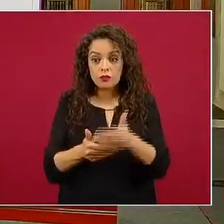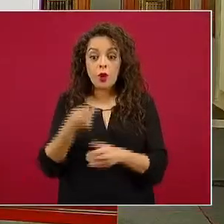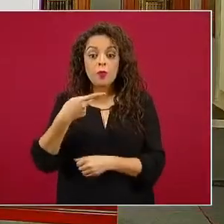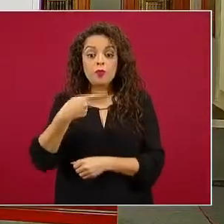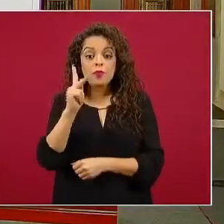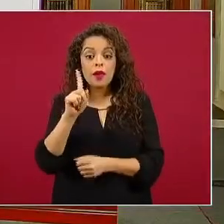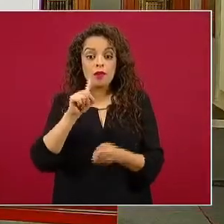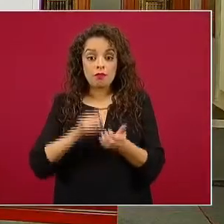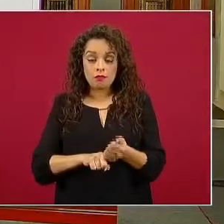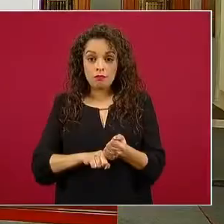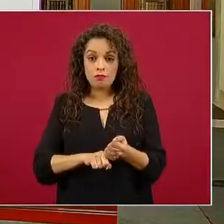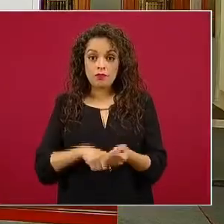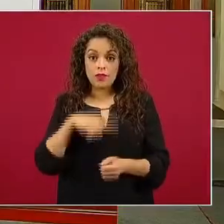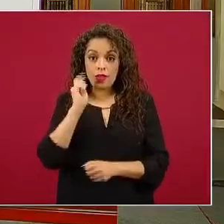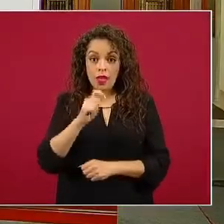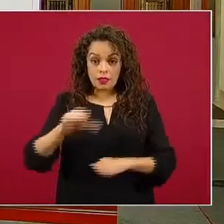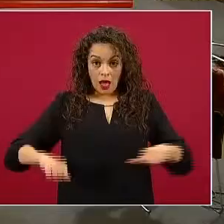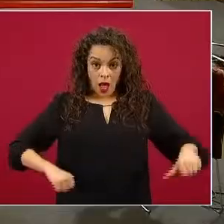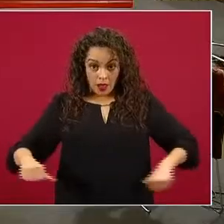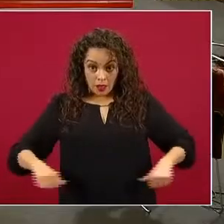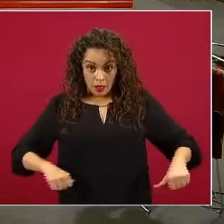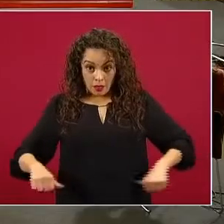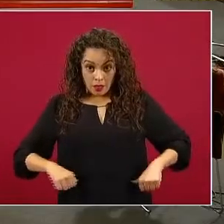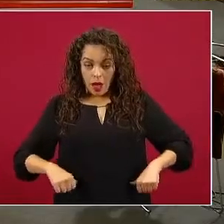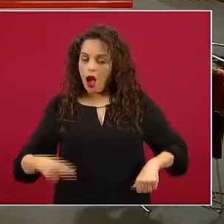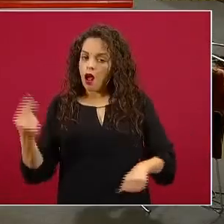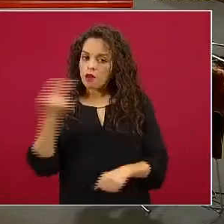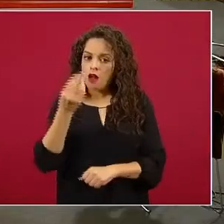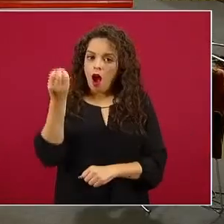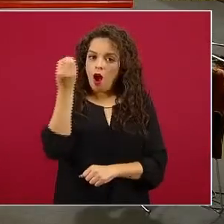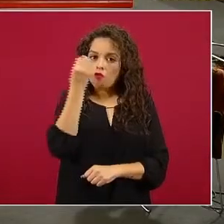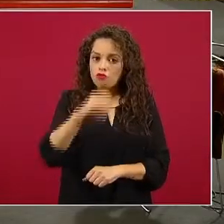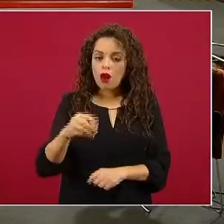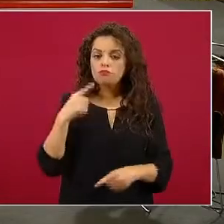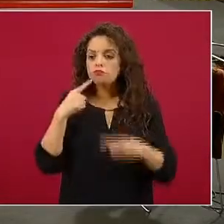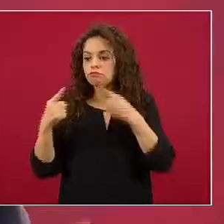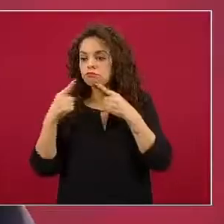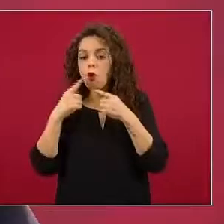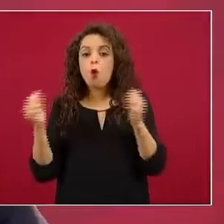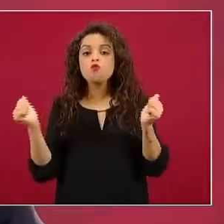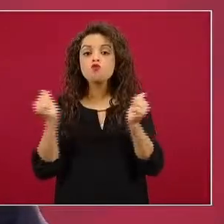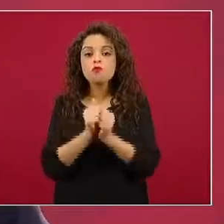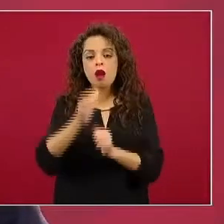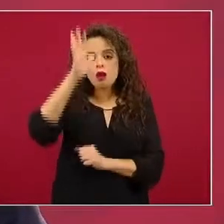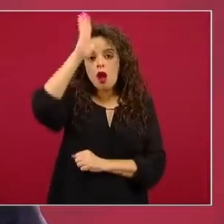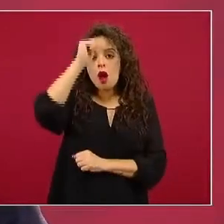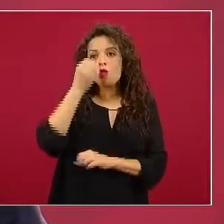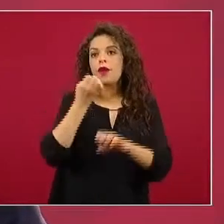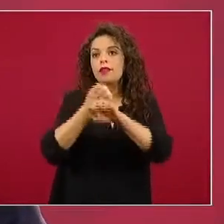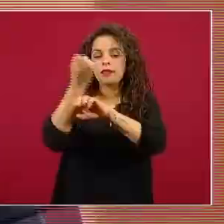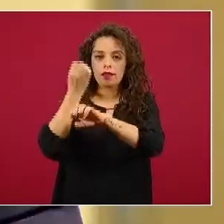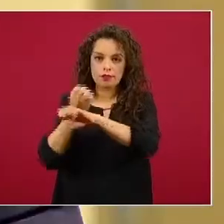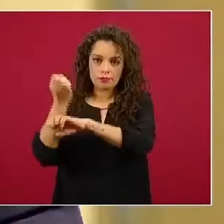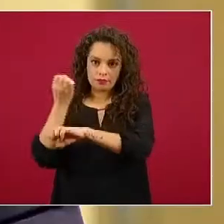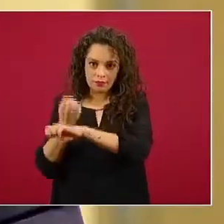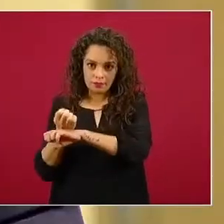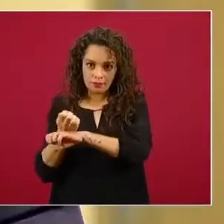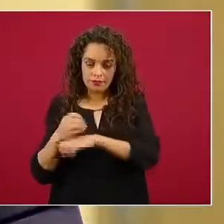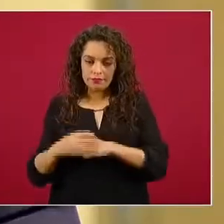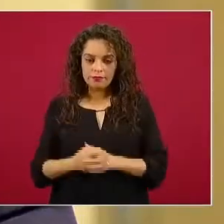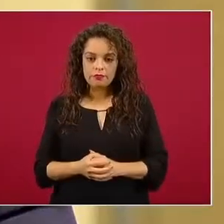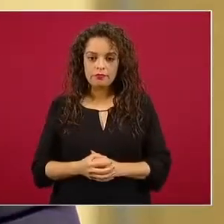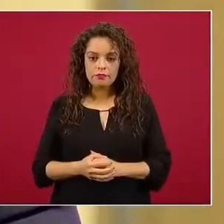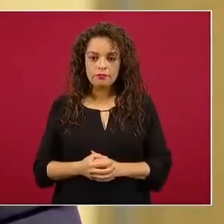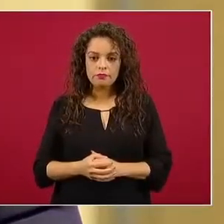actividades finalmente también tienen que ser consensuadas con la autoridad educativa estatal. Es análogo a lo que ocurre en